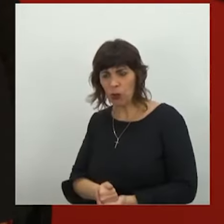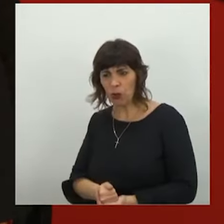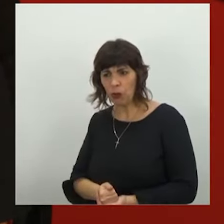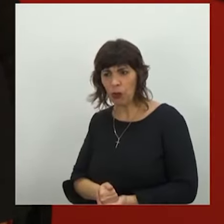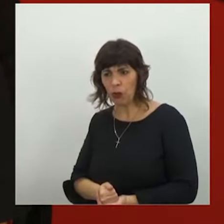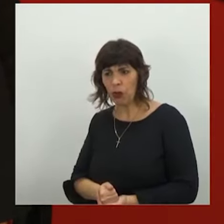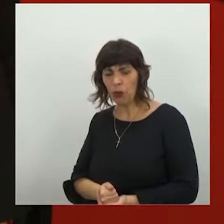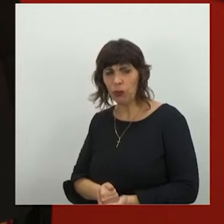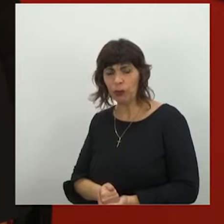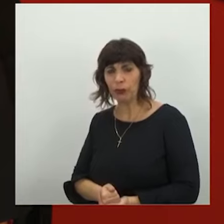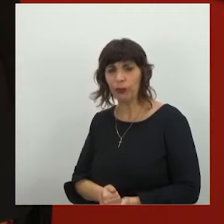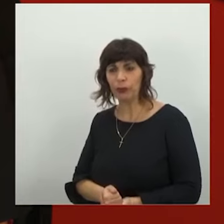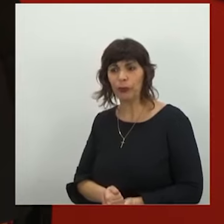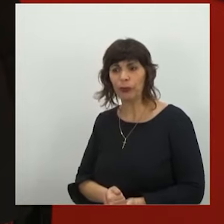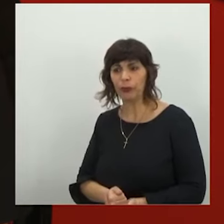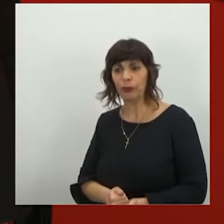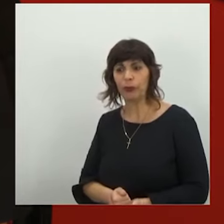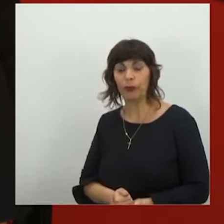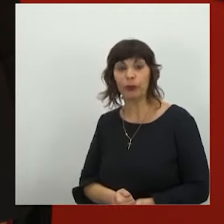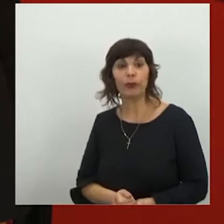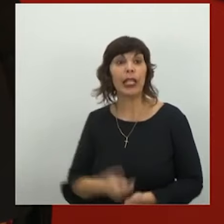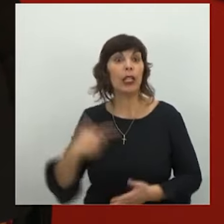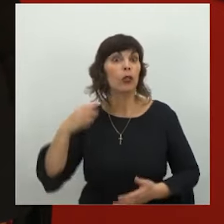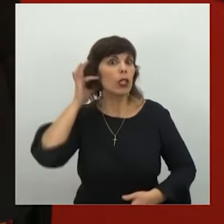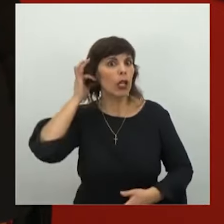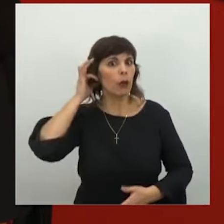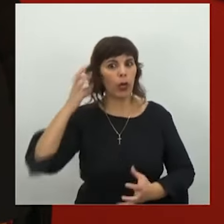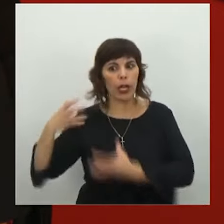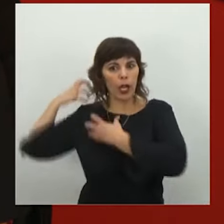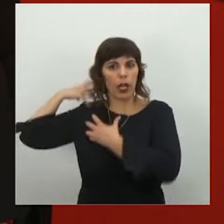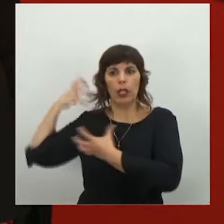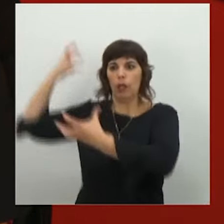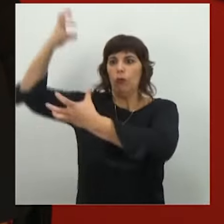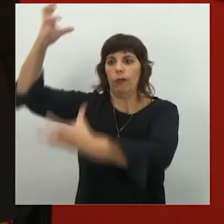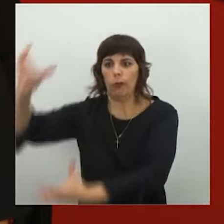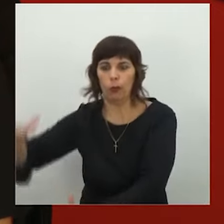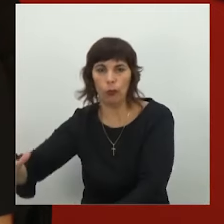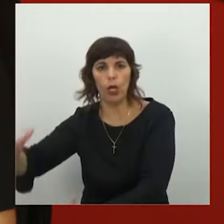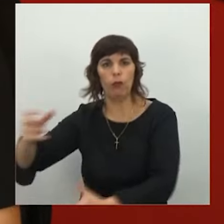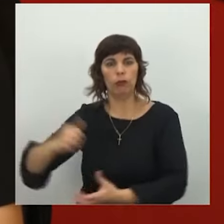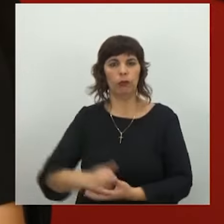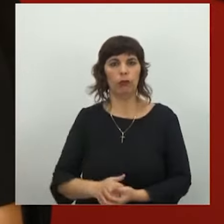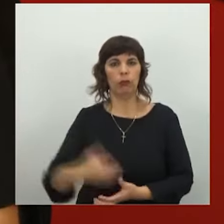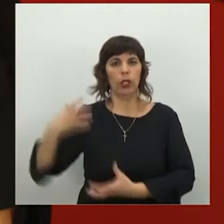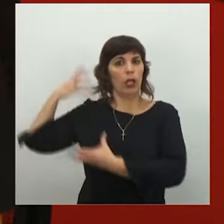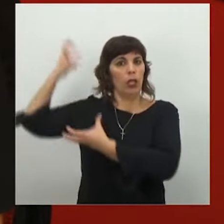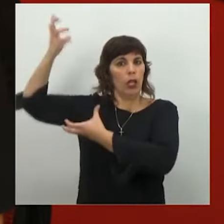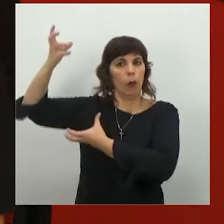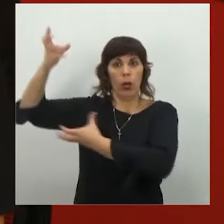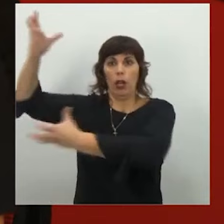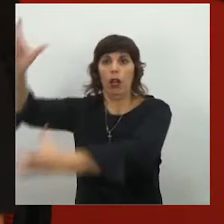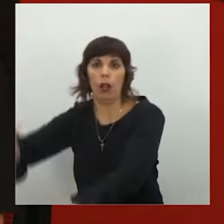cántaro. La mujer dejó el cántaro. La mujer dejó el cántaro. Un